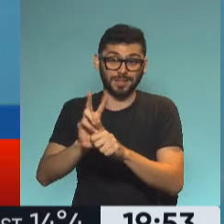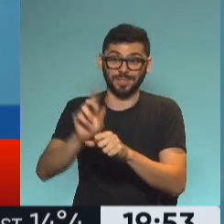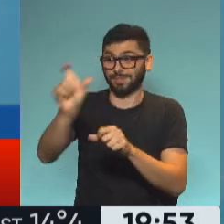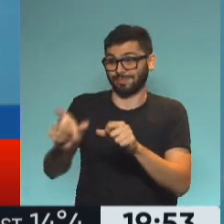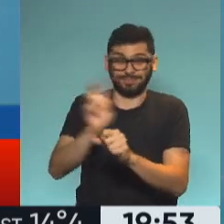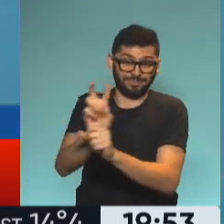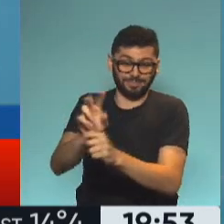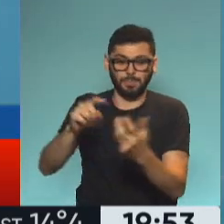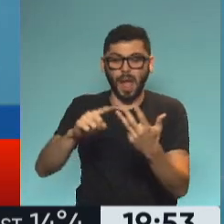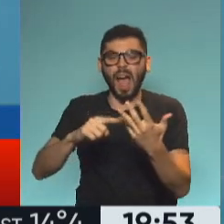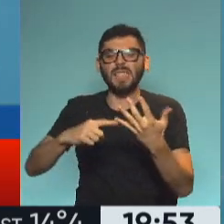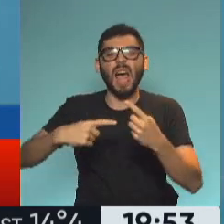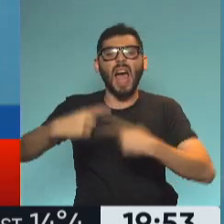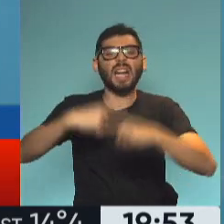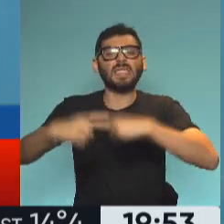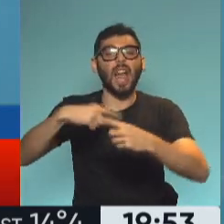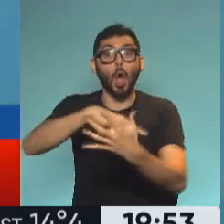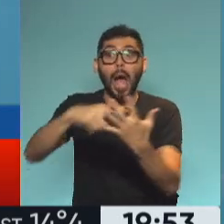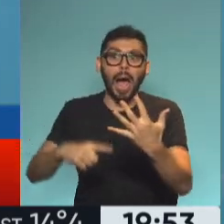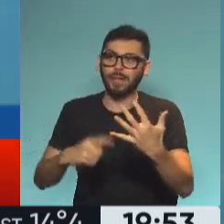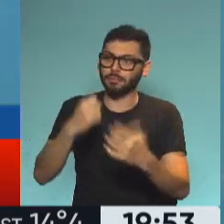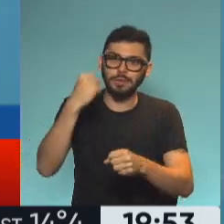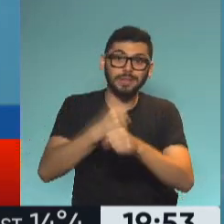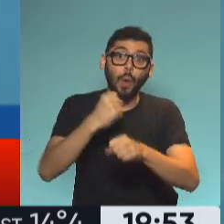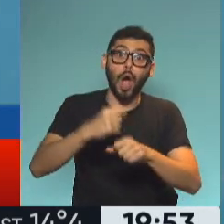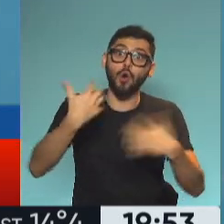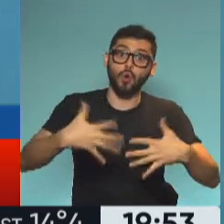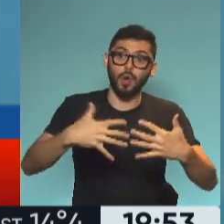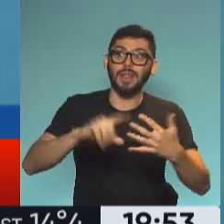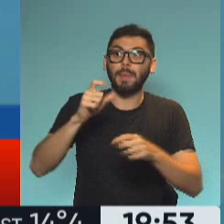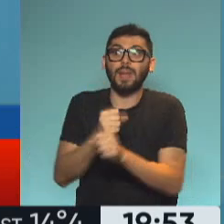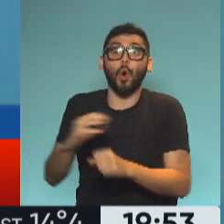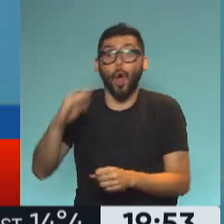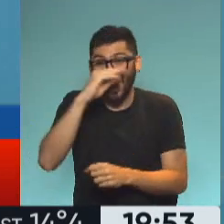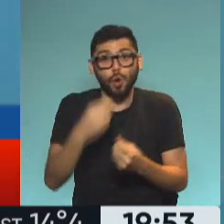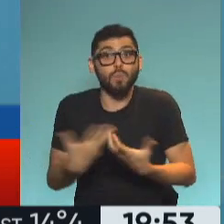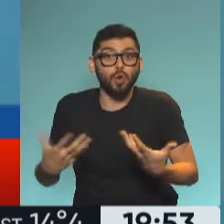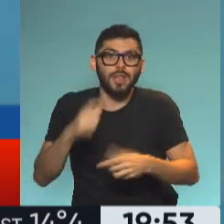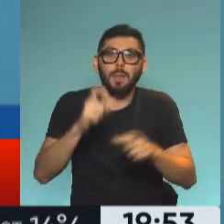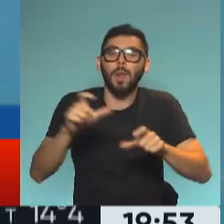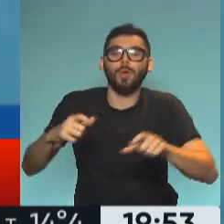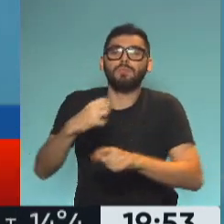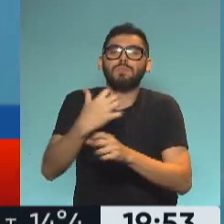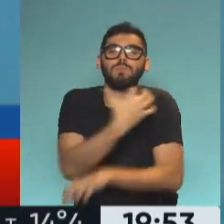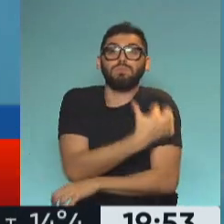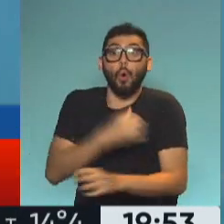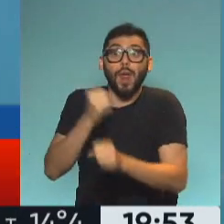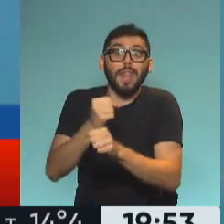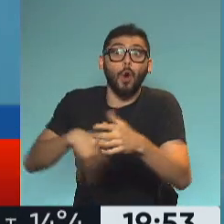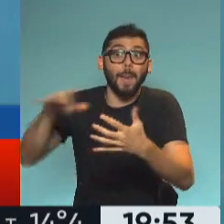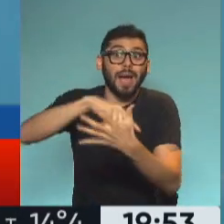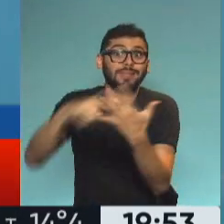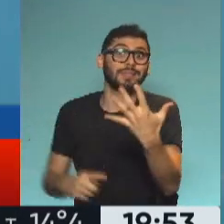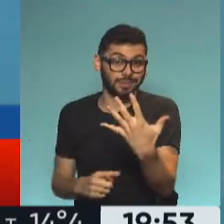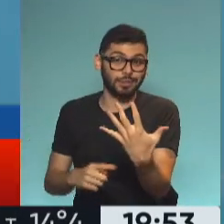con el reciclado? Ahí está el trabajo mano de obra intensivo, ahí está el trabajo del sector informal, el trabajo de los más pobres en Argentina. Cómo se mueve ese sector